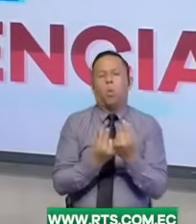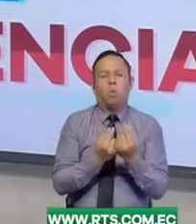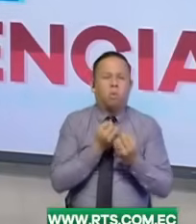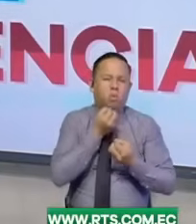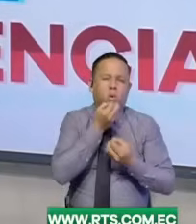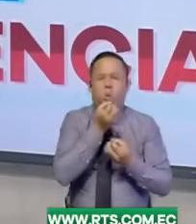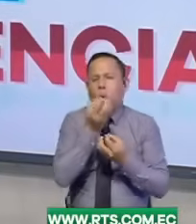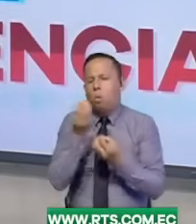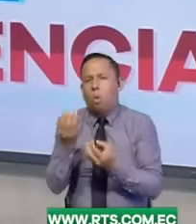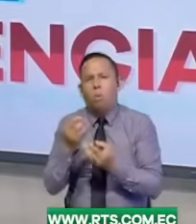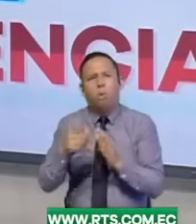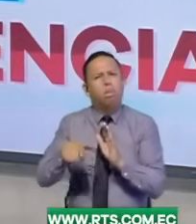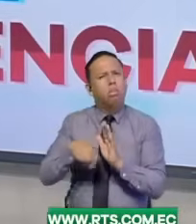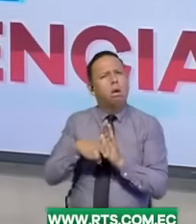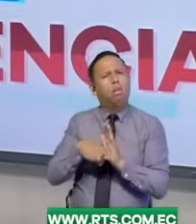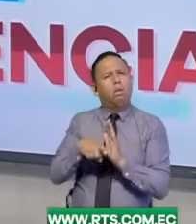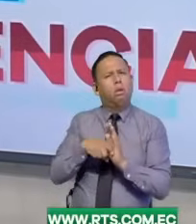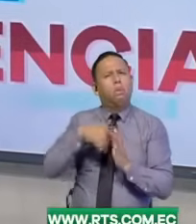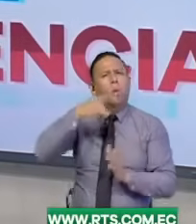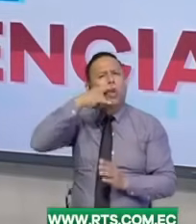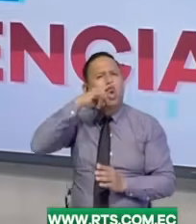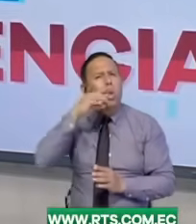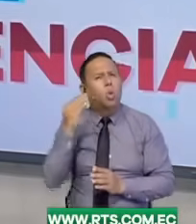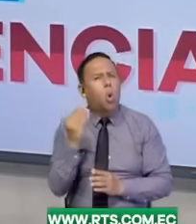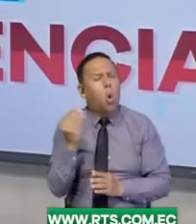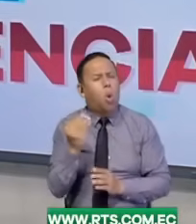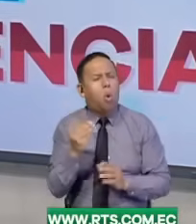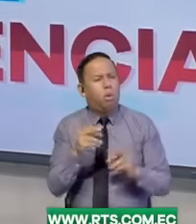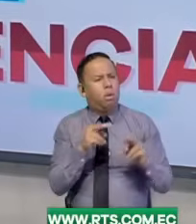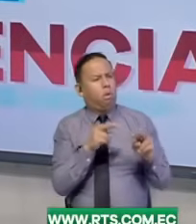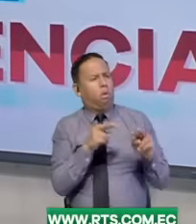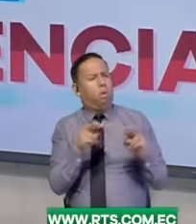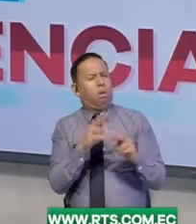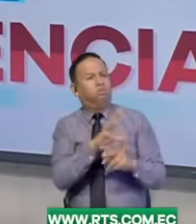en jóvenes y niños por su contenido que fomenta violencia.